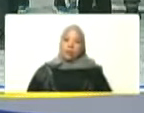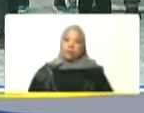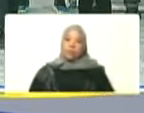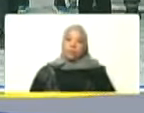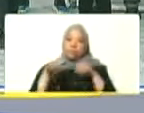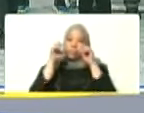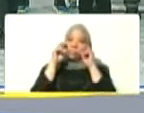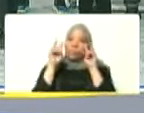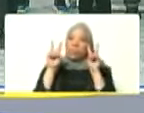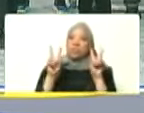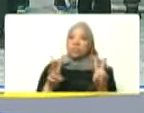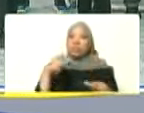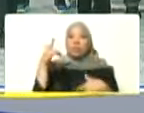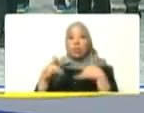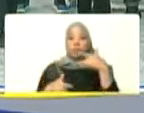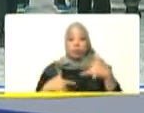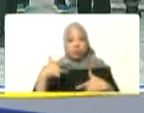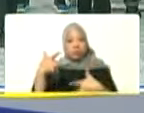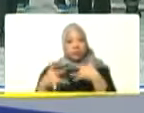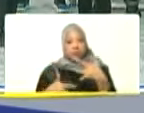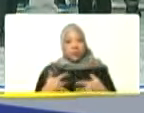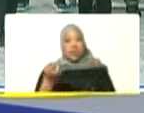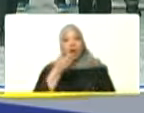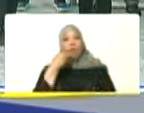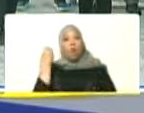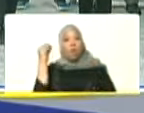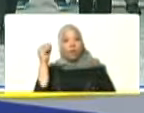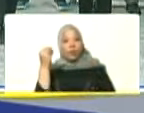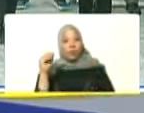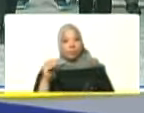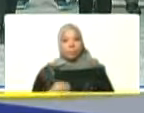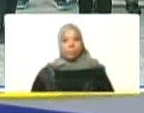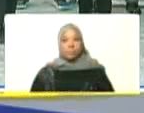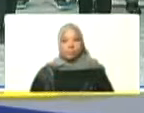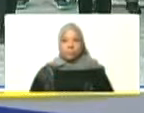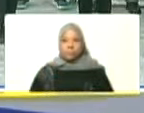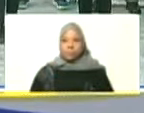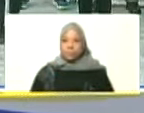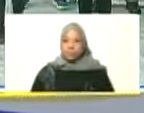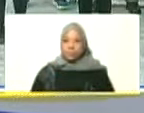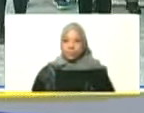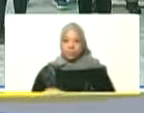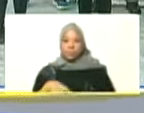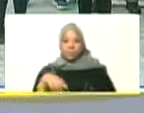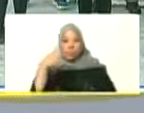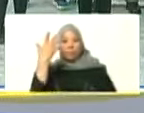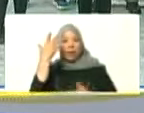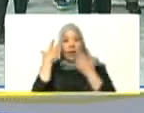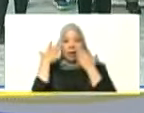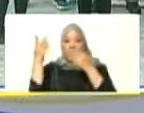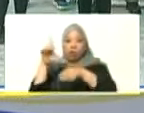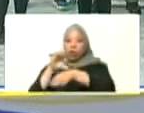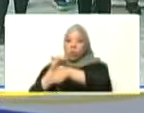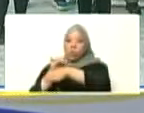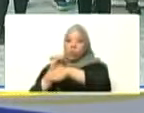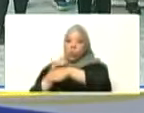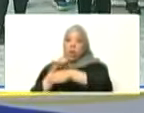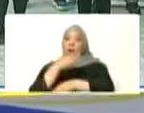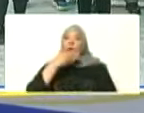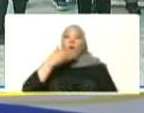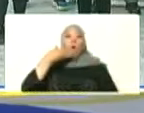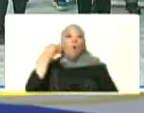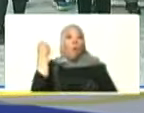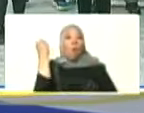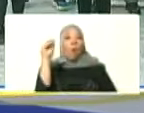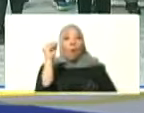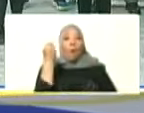admirado de esa conciencia, de esa juventud, la doctora Eliana Jiménez, una muchacha pues graduada